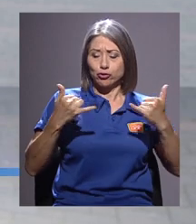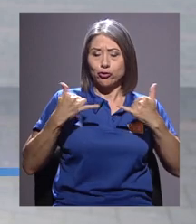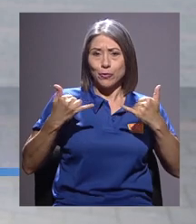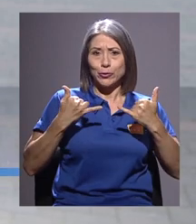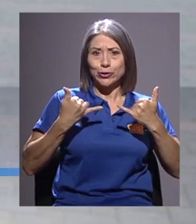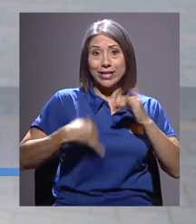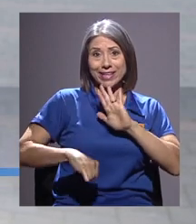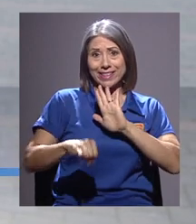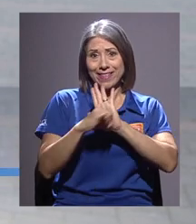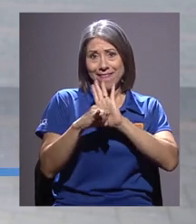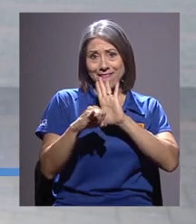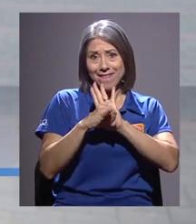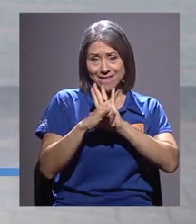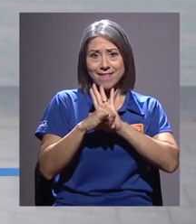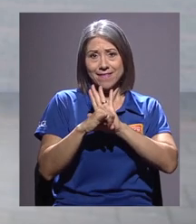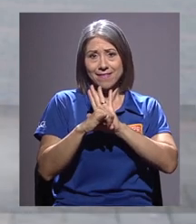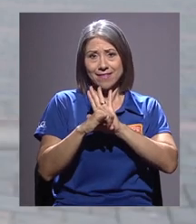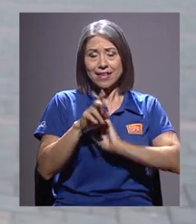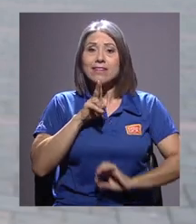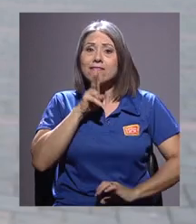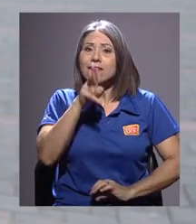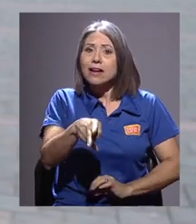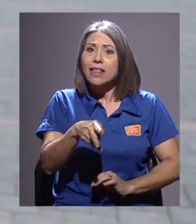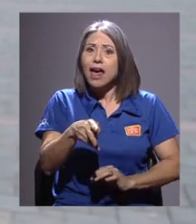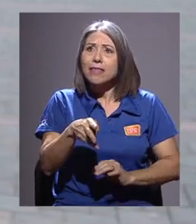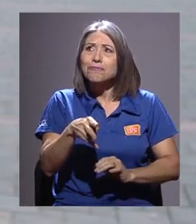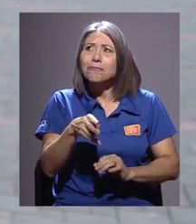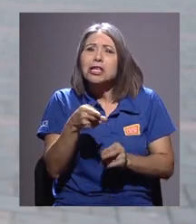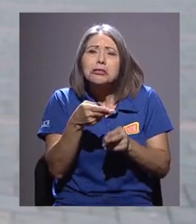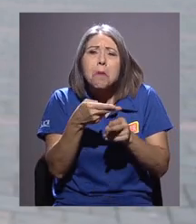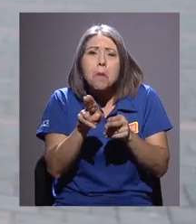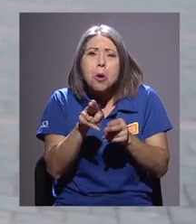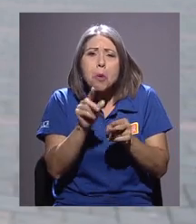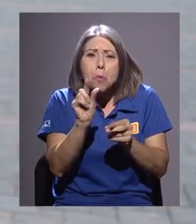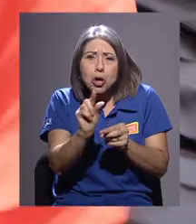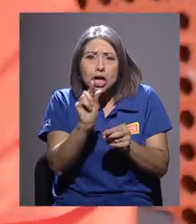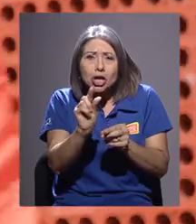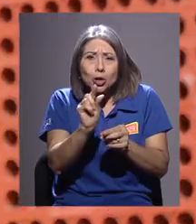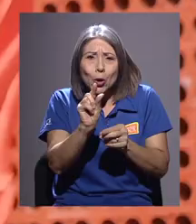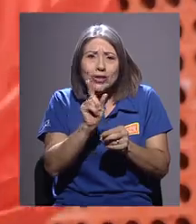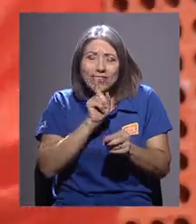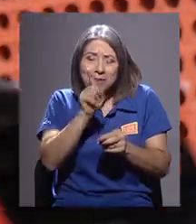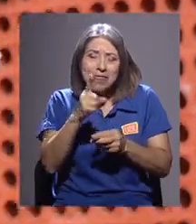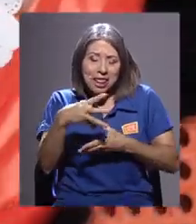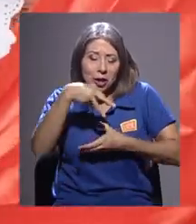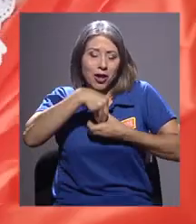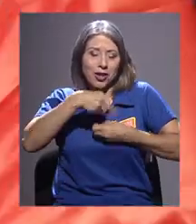nuestra. En realidad es una parte muy pequeña de lo que nosotros somos.